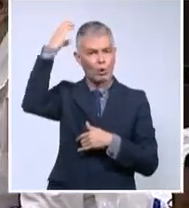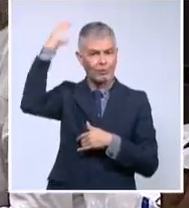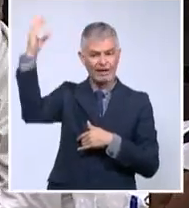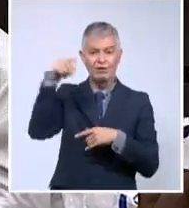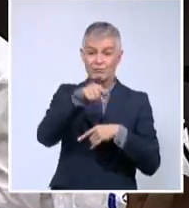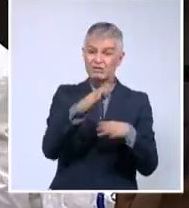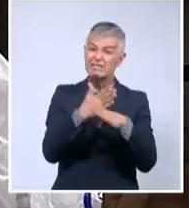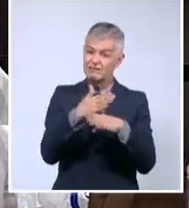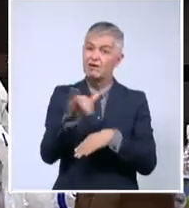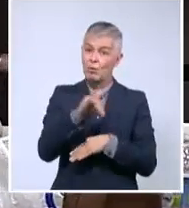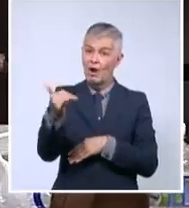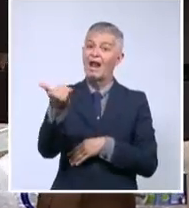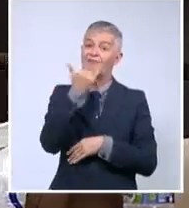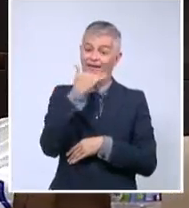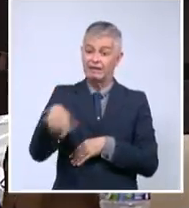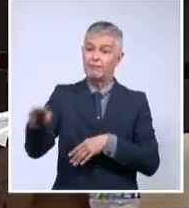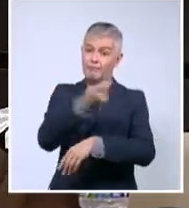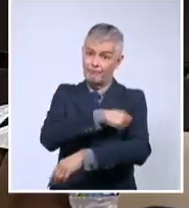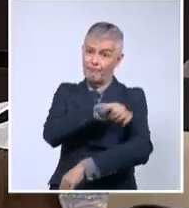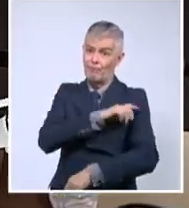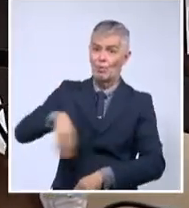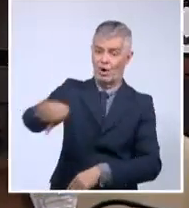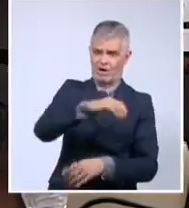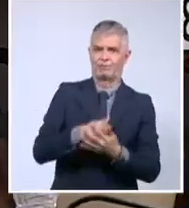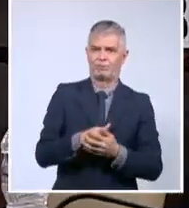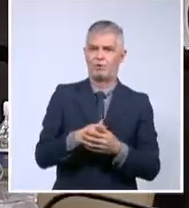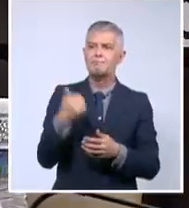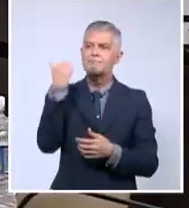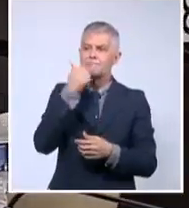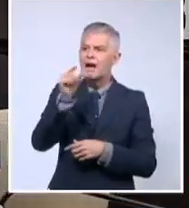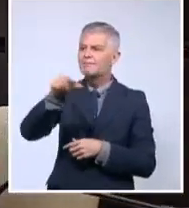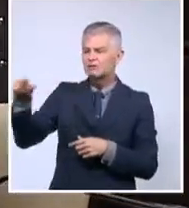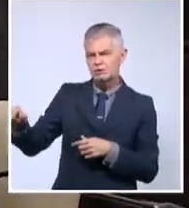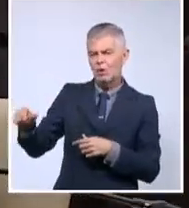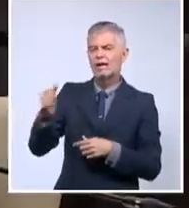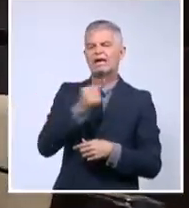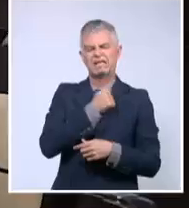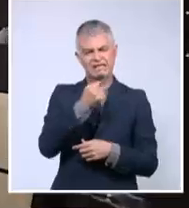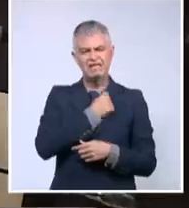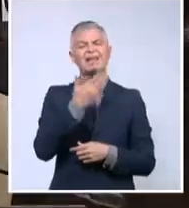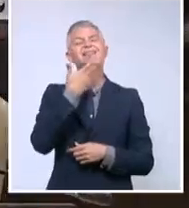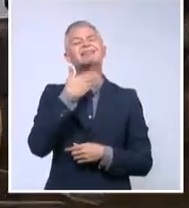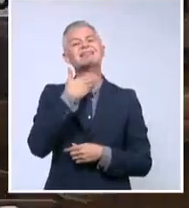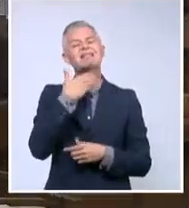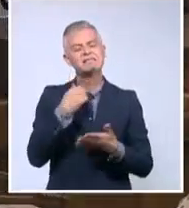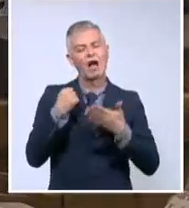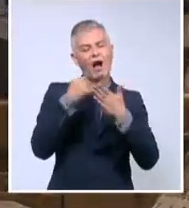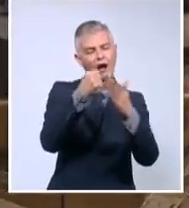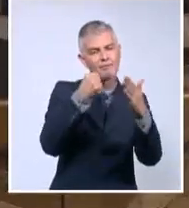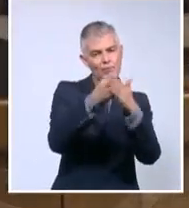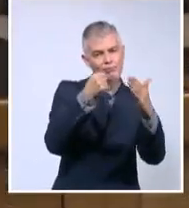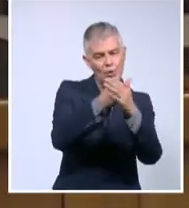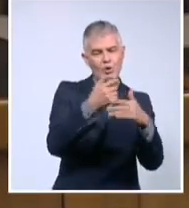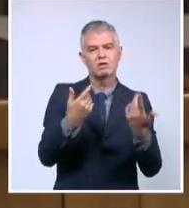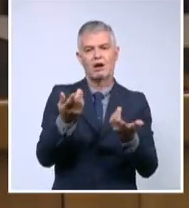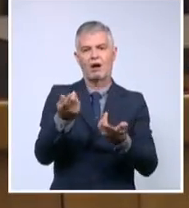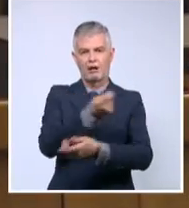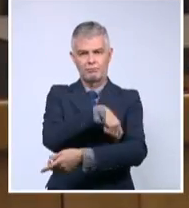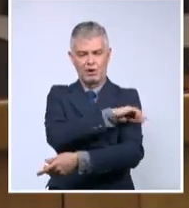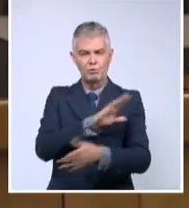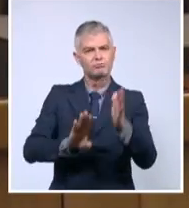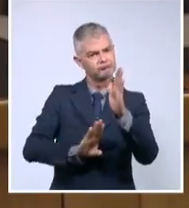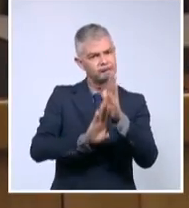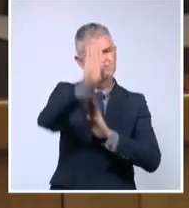unidos en la pasión de salvarlo, sacarlo adelante y aproximarlo cada vez un poco más a la prosperidad